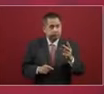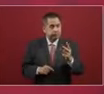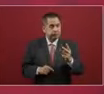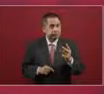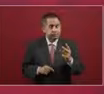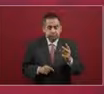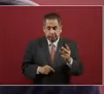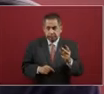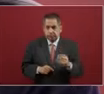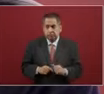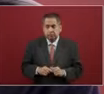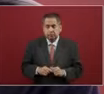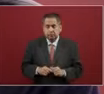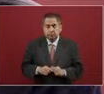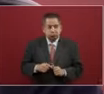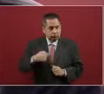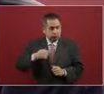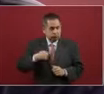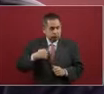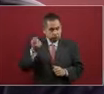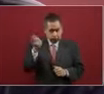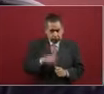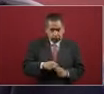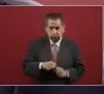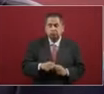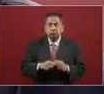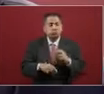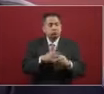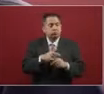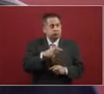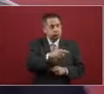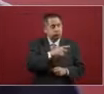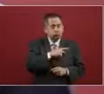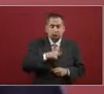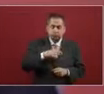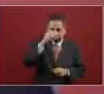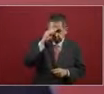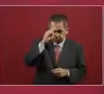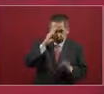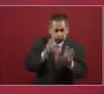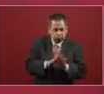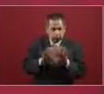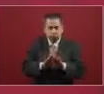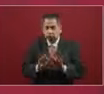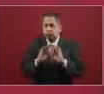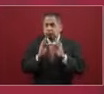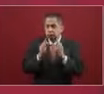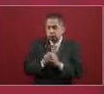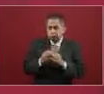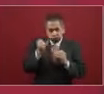les instruyo para que busquen la manera